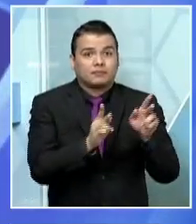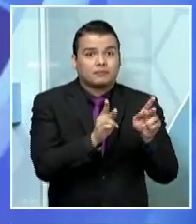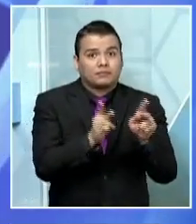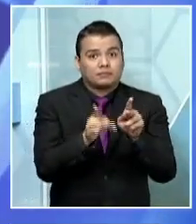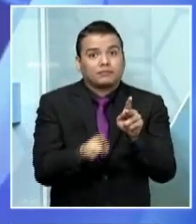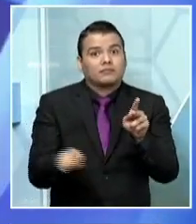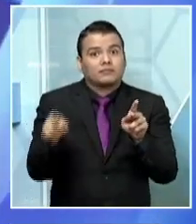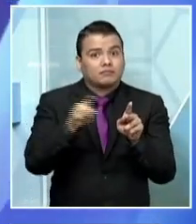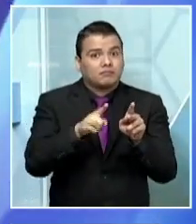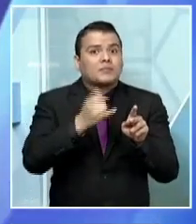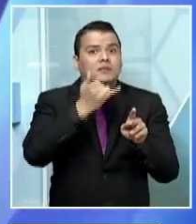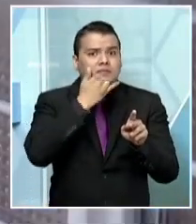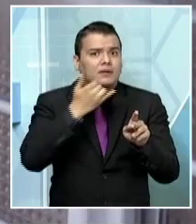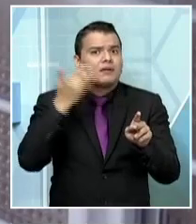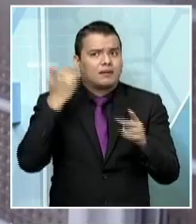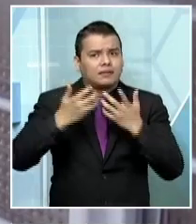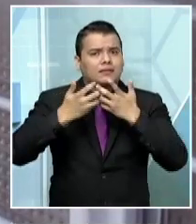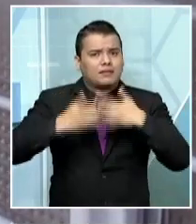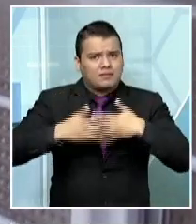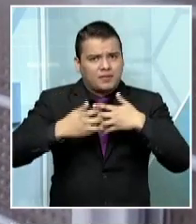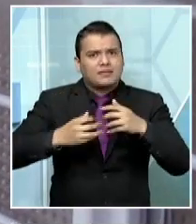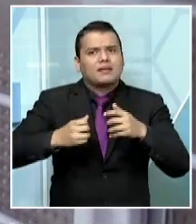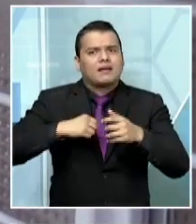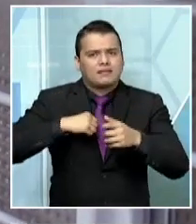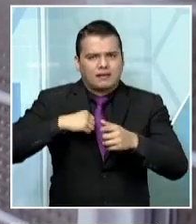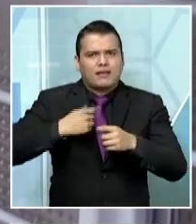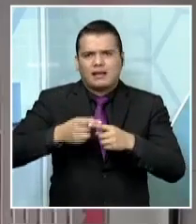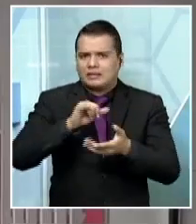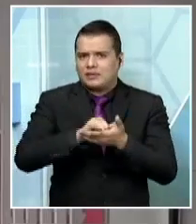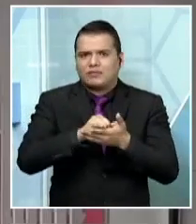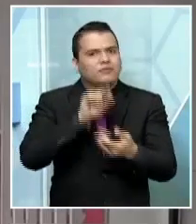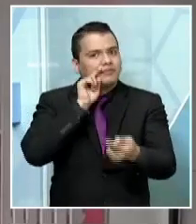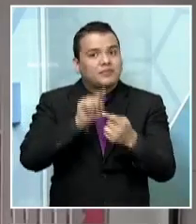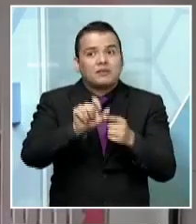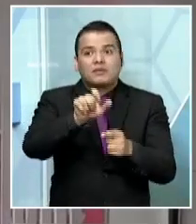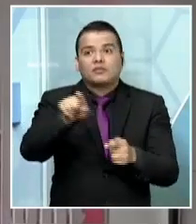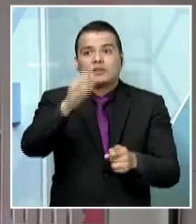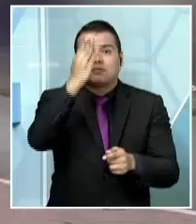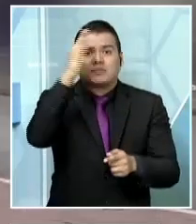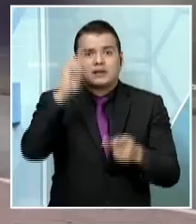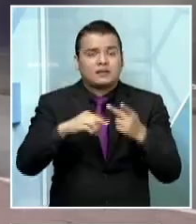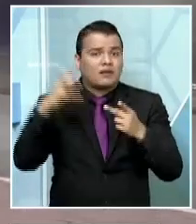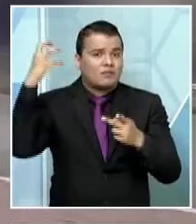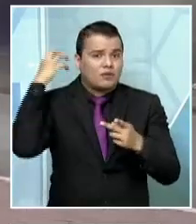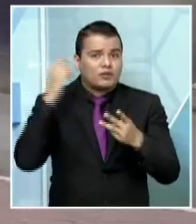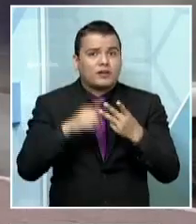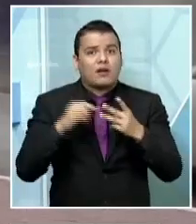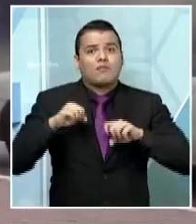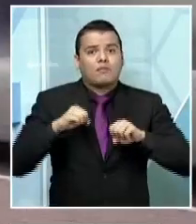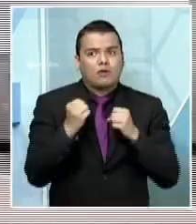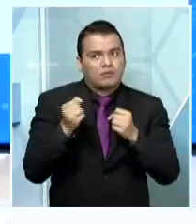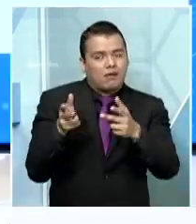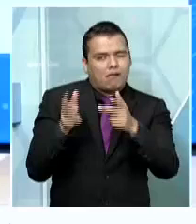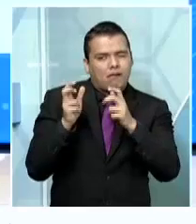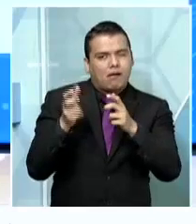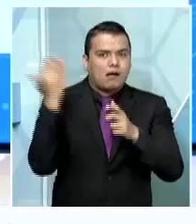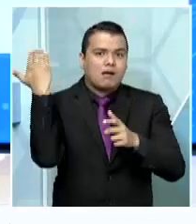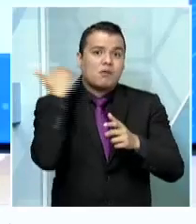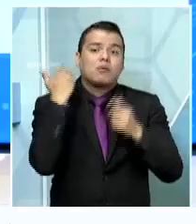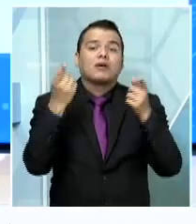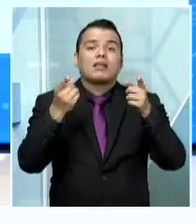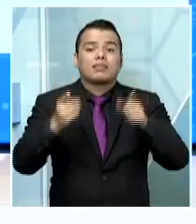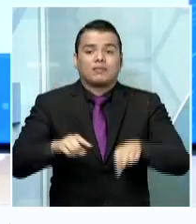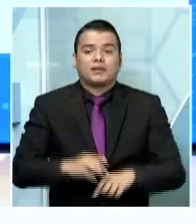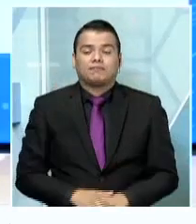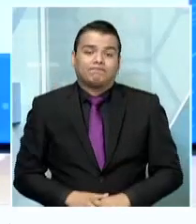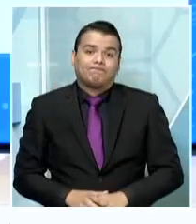tienen antecedentes de montar inmobiliarias similares con el fin de estafar a habitantes de Barranquilla, Montería y Bogotá. Y mire, ahora que